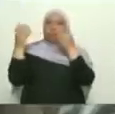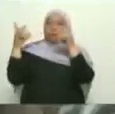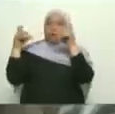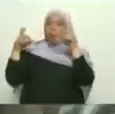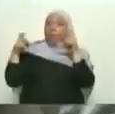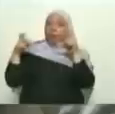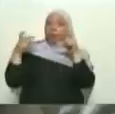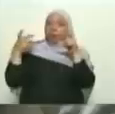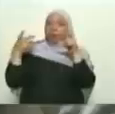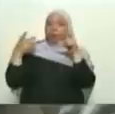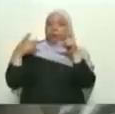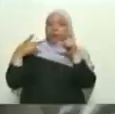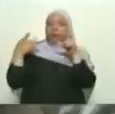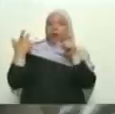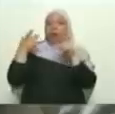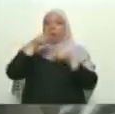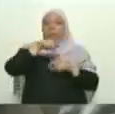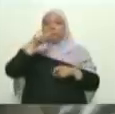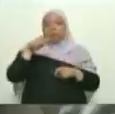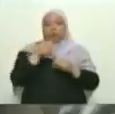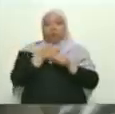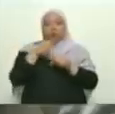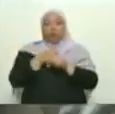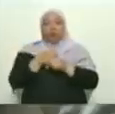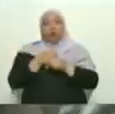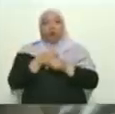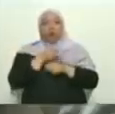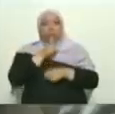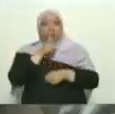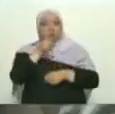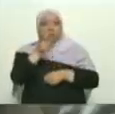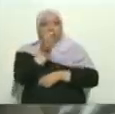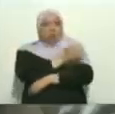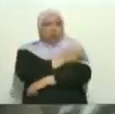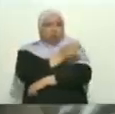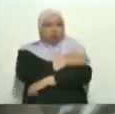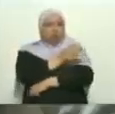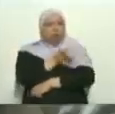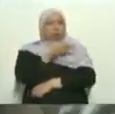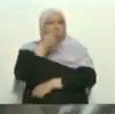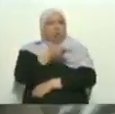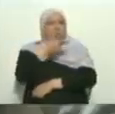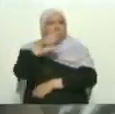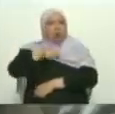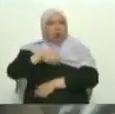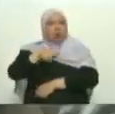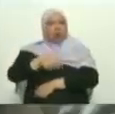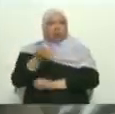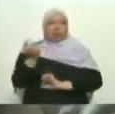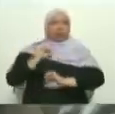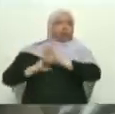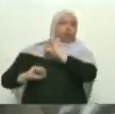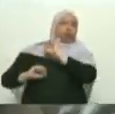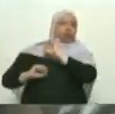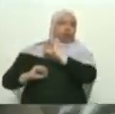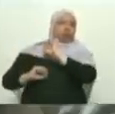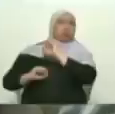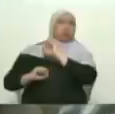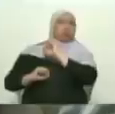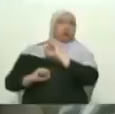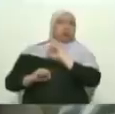expresan la podredumbre de este factor de la extrema política venezolana, hoy repudiado, yo diría, por